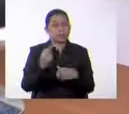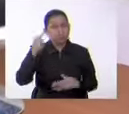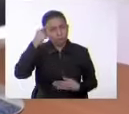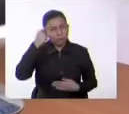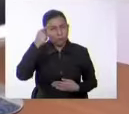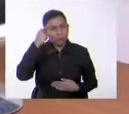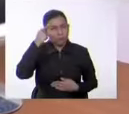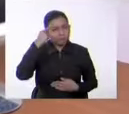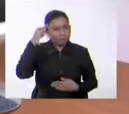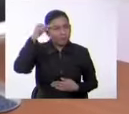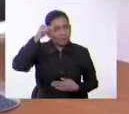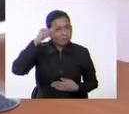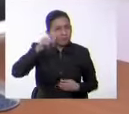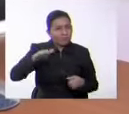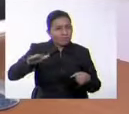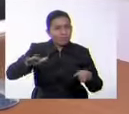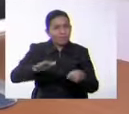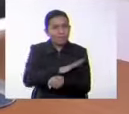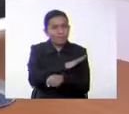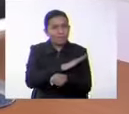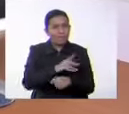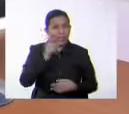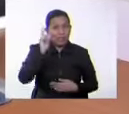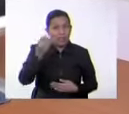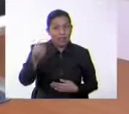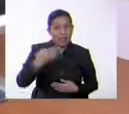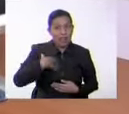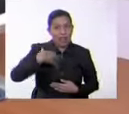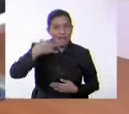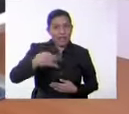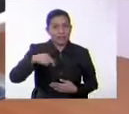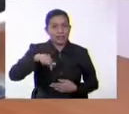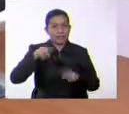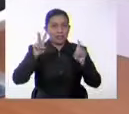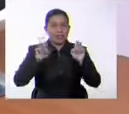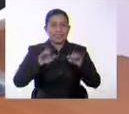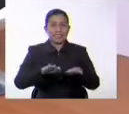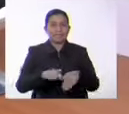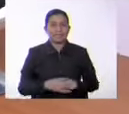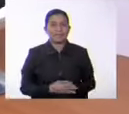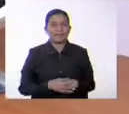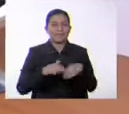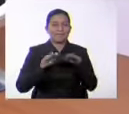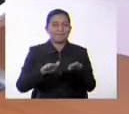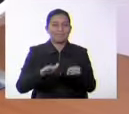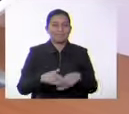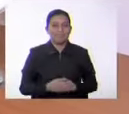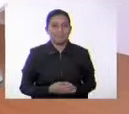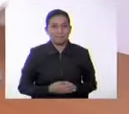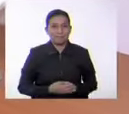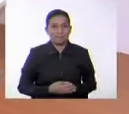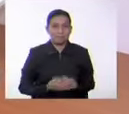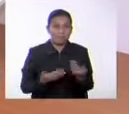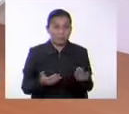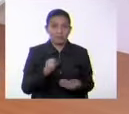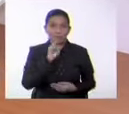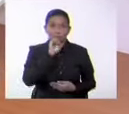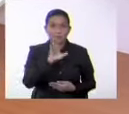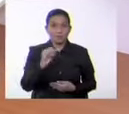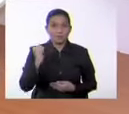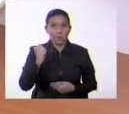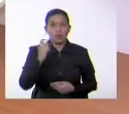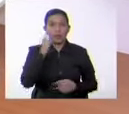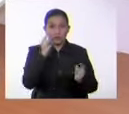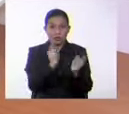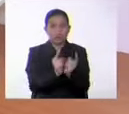análisis holístico, como nos mencionó la maestra, de esta temática. Gracias, Candy. Gracias, Eduard. Y como hemos dicho, es importante conocer